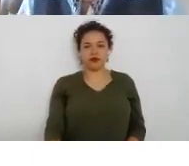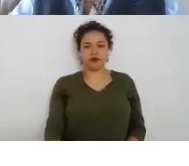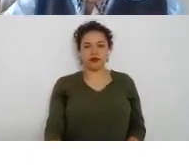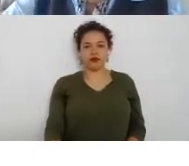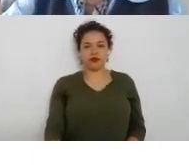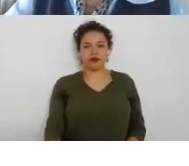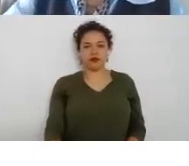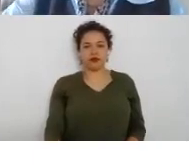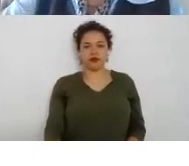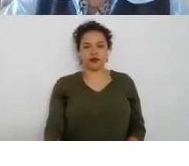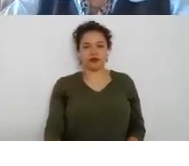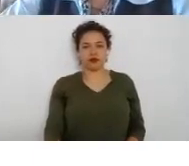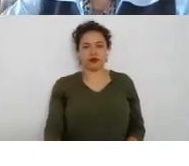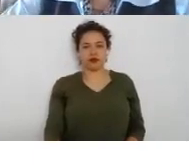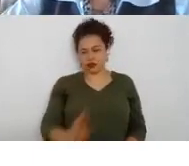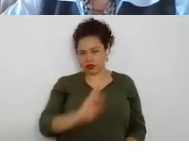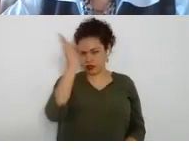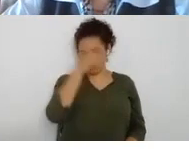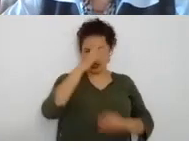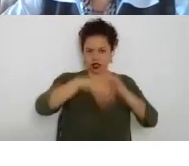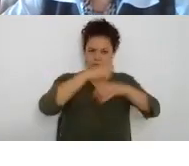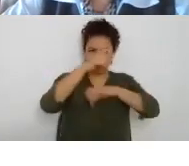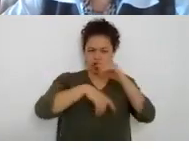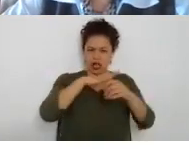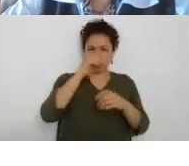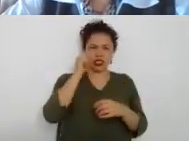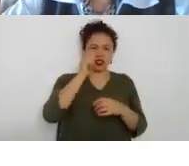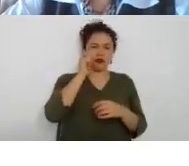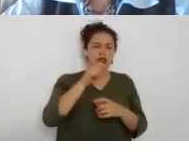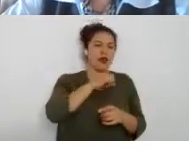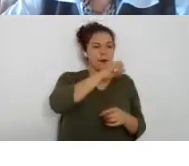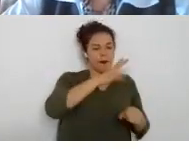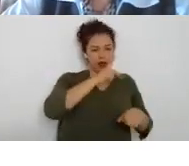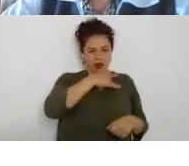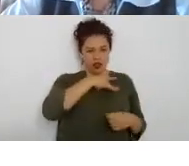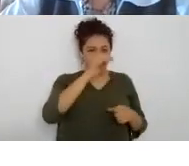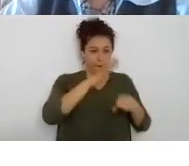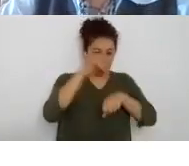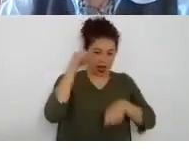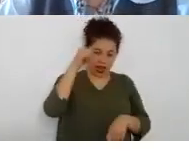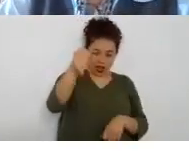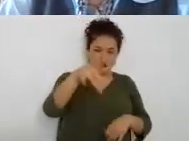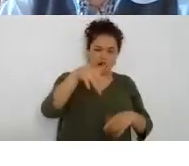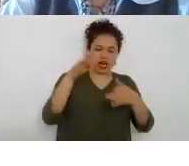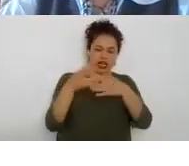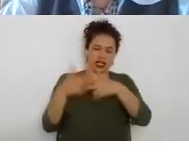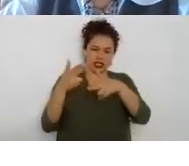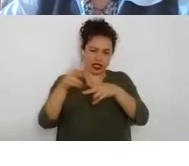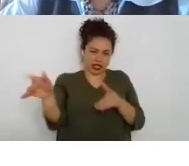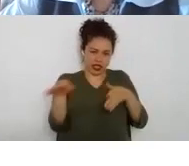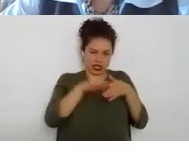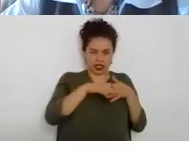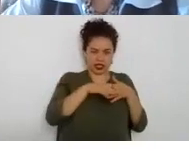recordemos que nuestros vendajes en espiral siempre van a ir de distal a proximal, ¿de acuerdo? Si yo aplico lo que